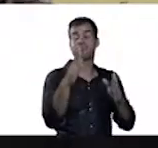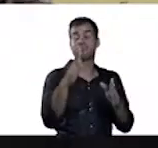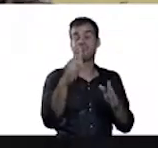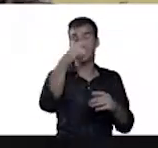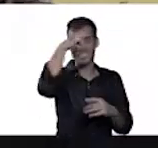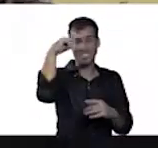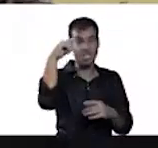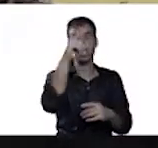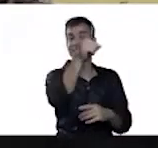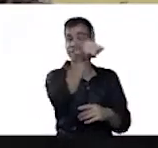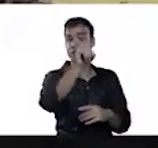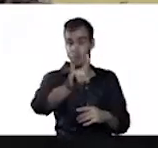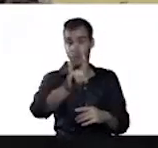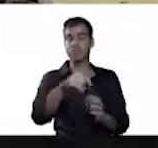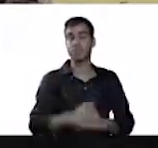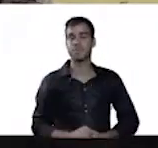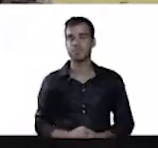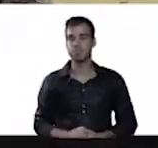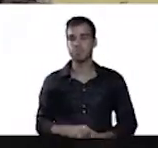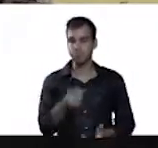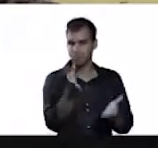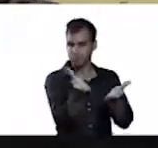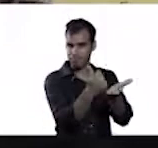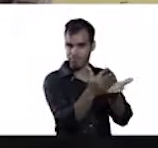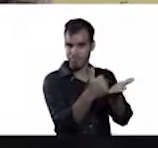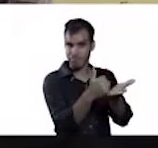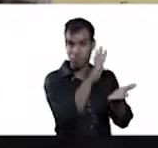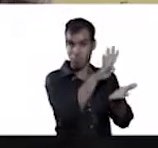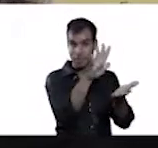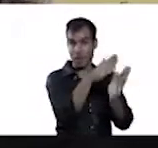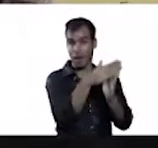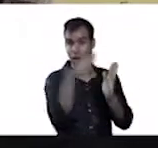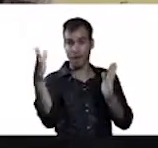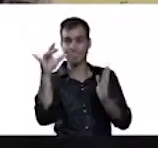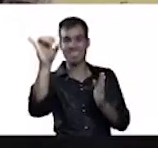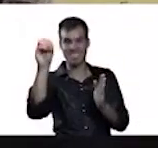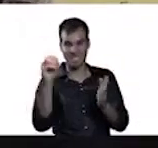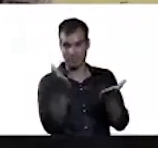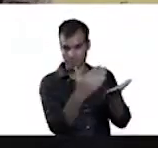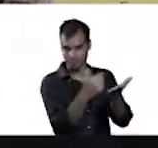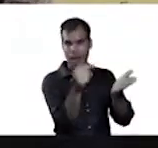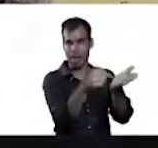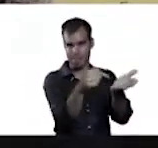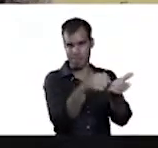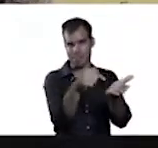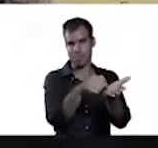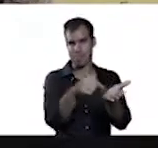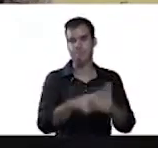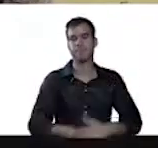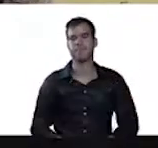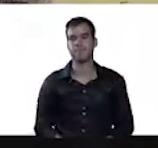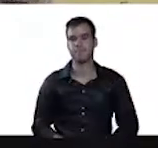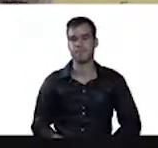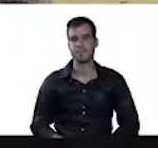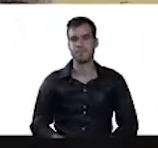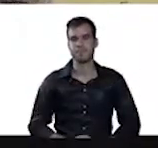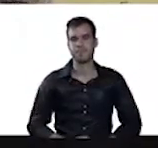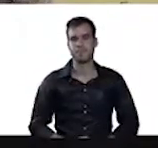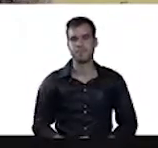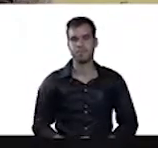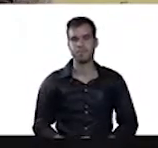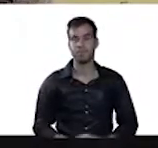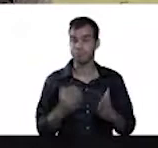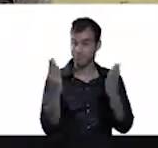primera mitad del siglo XIX, contenido que encontrarán en las páginas de las 55 a las 60 del libro de